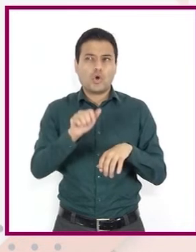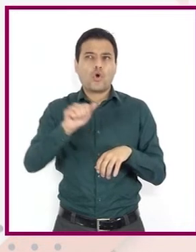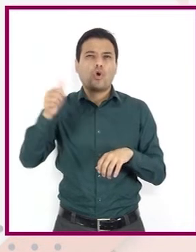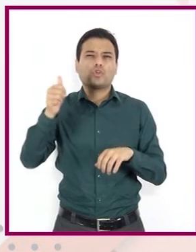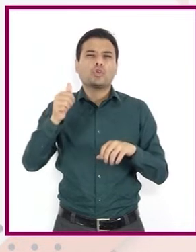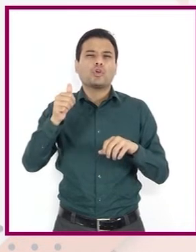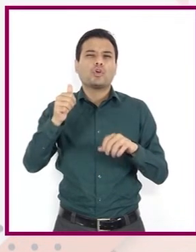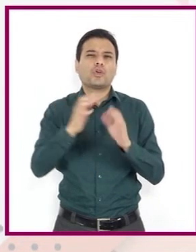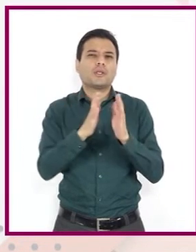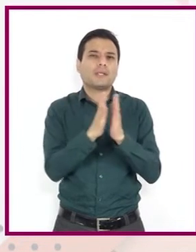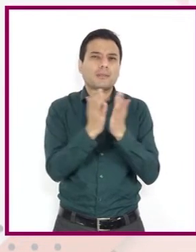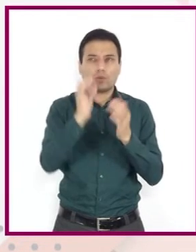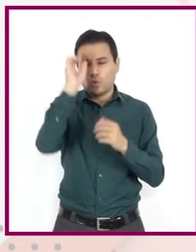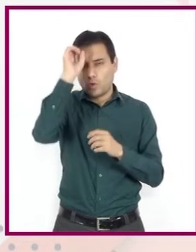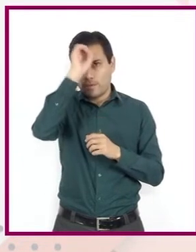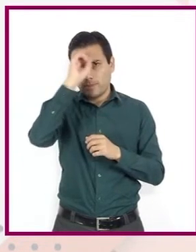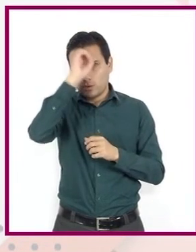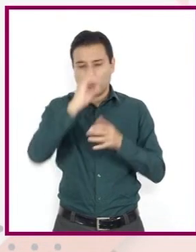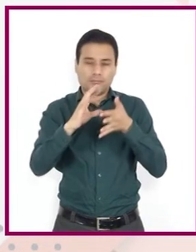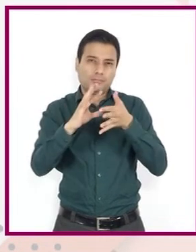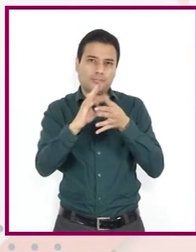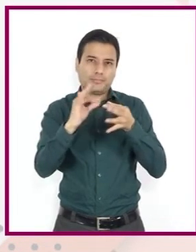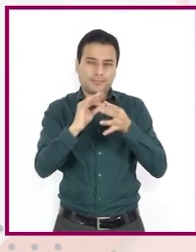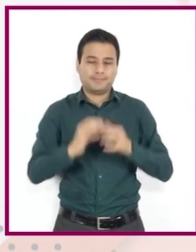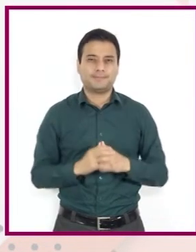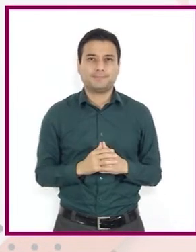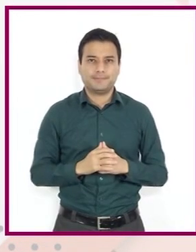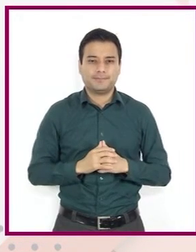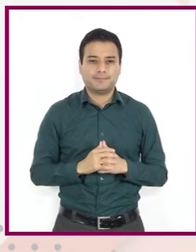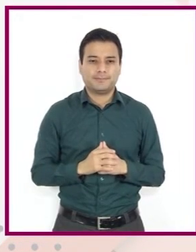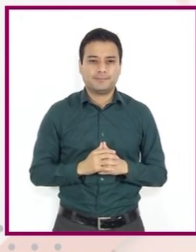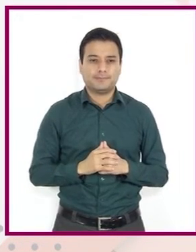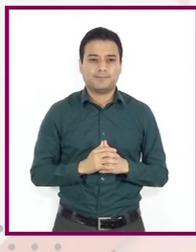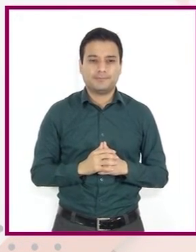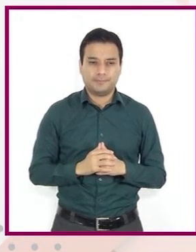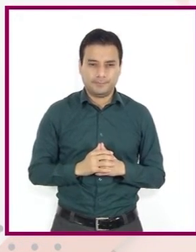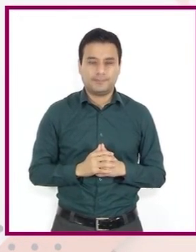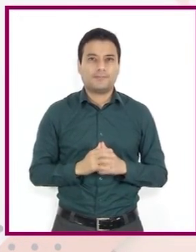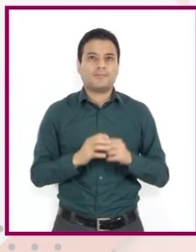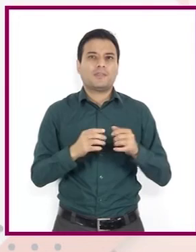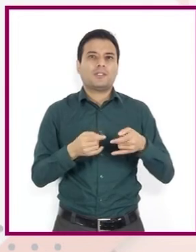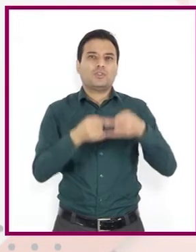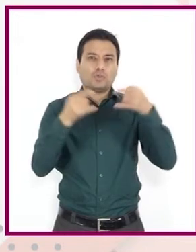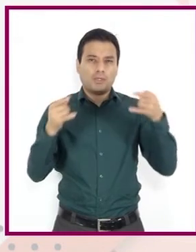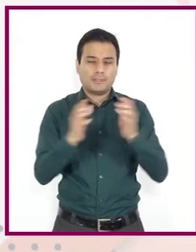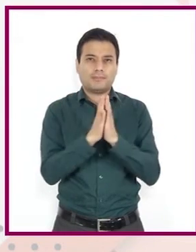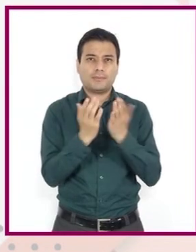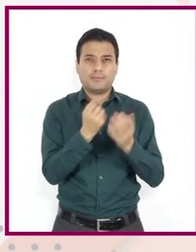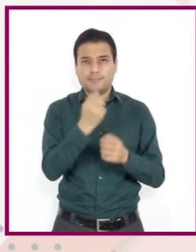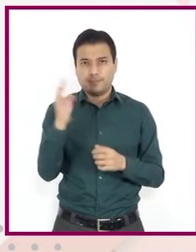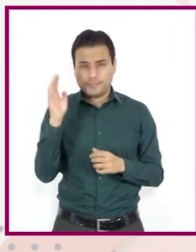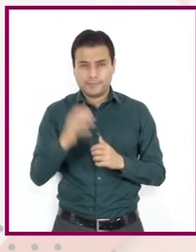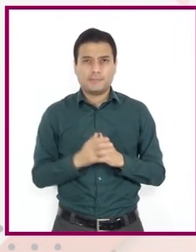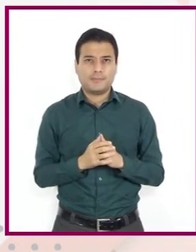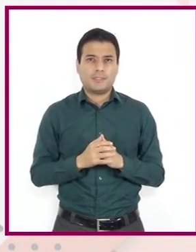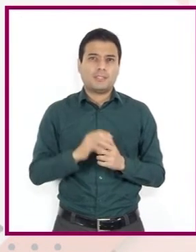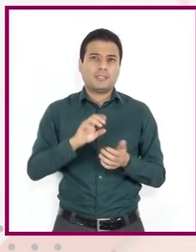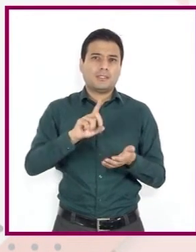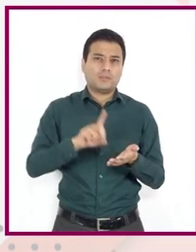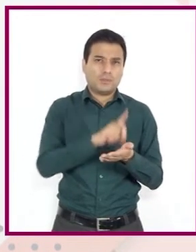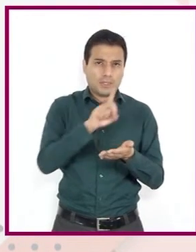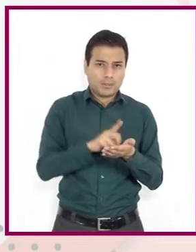trabajos o investigaciones, bibliografías, antologías, enciclopedias,